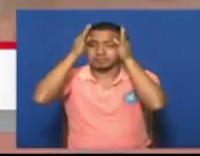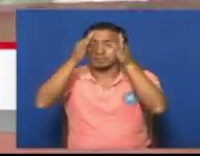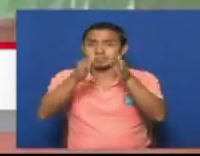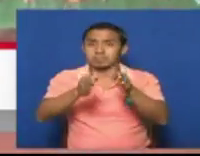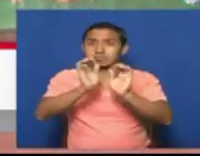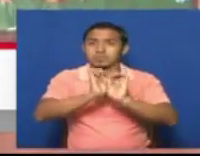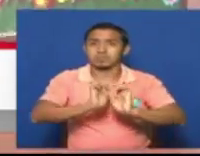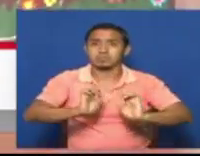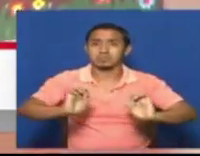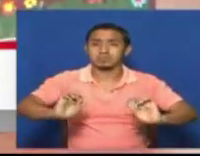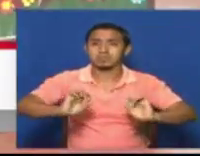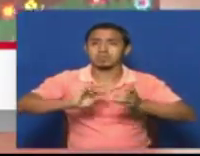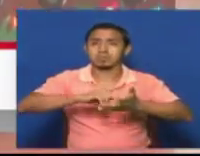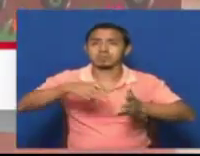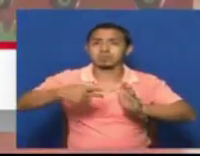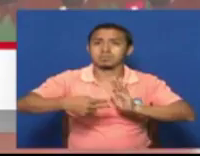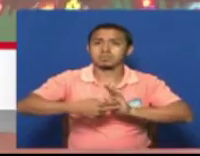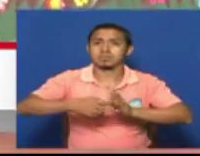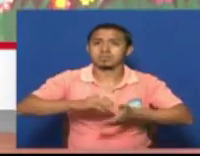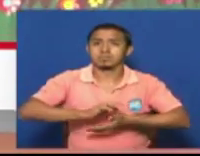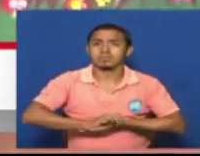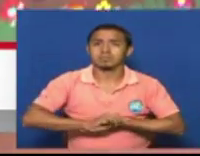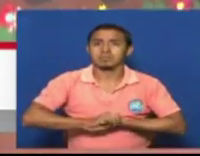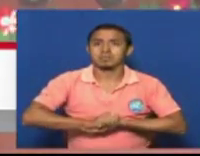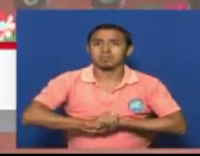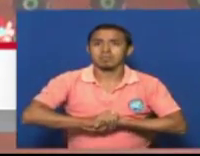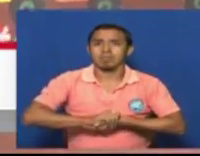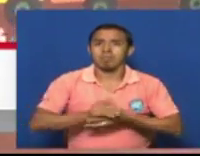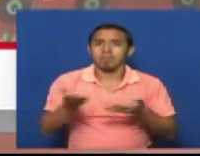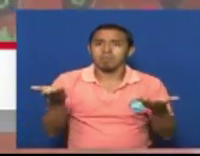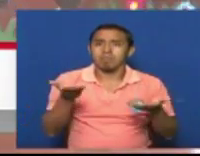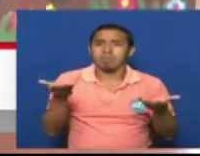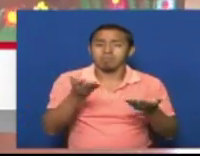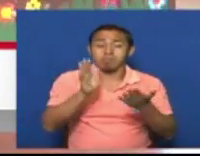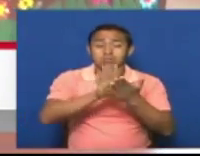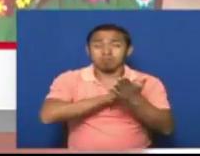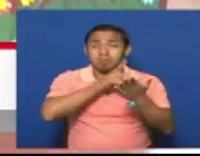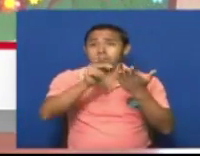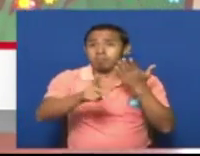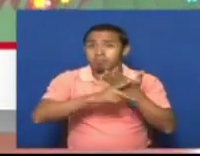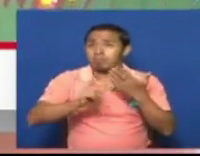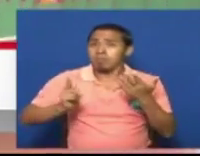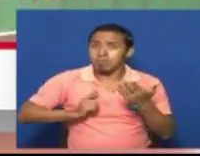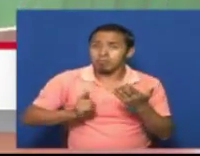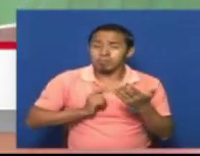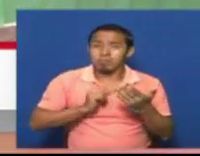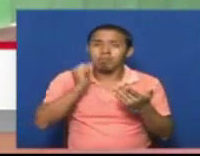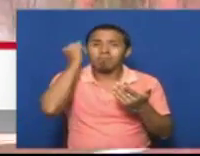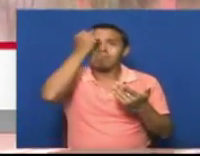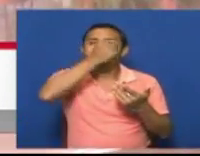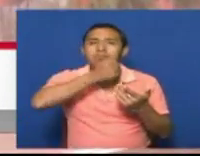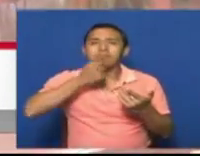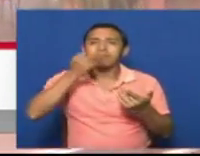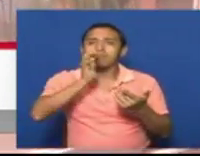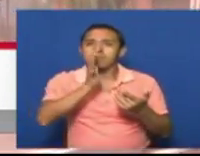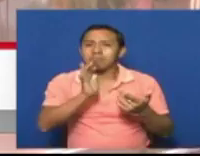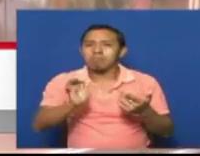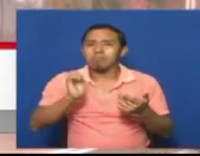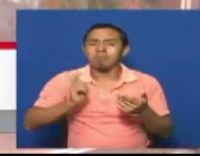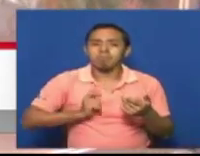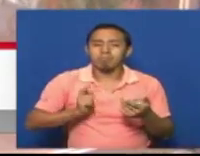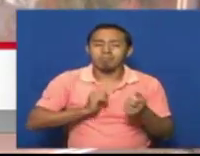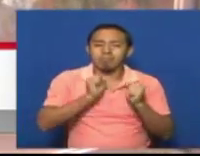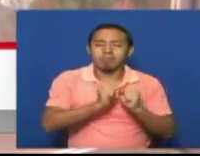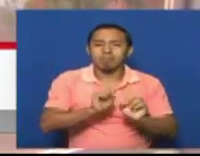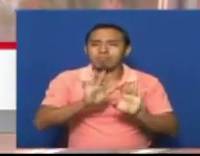adolescencia es significativo entonces como el presupuesto tiene rostro de niño tiene rostro de adolescente rostro de niña